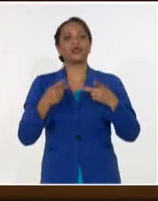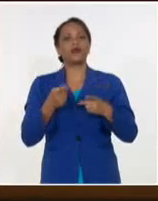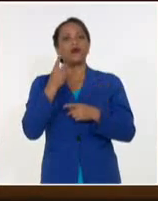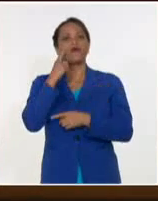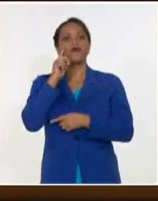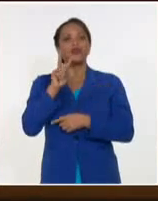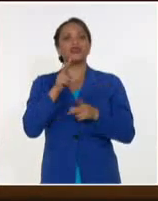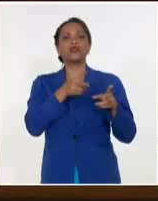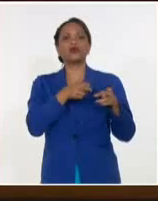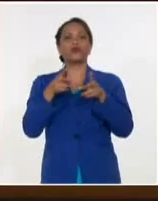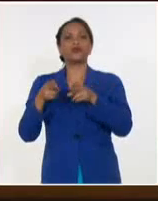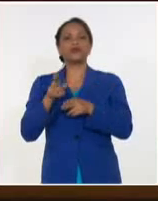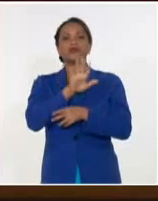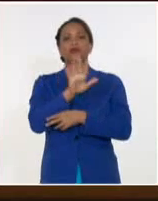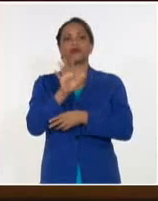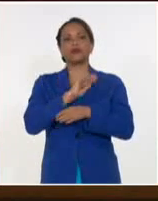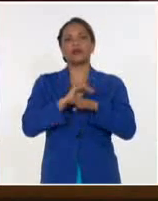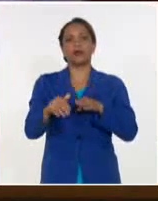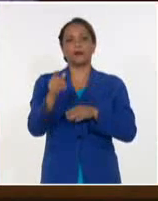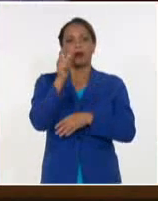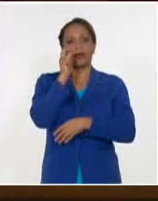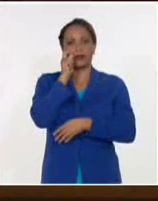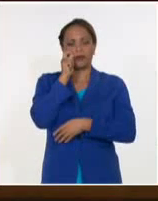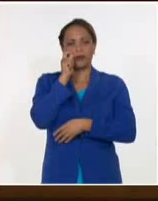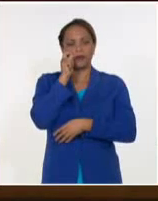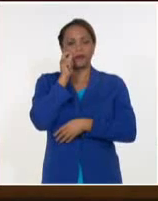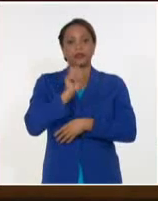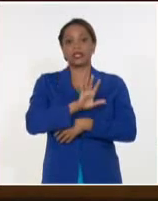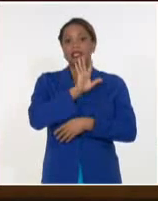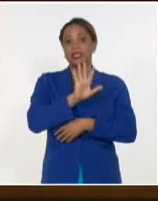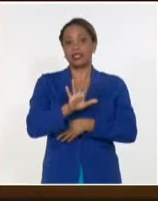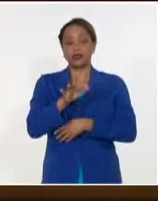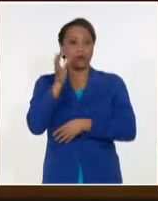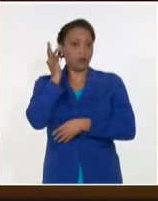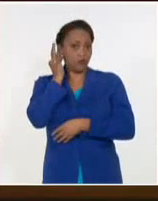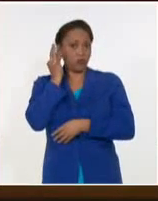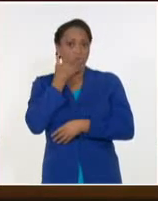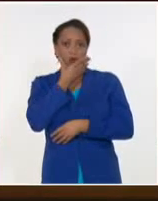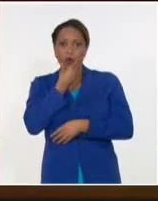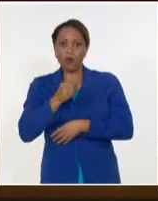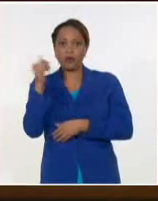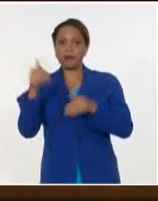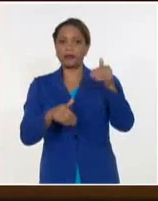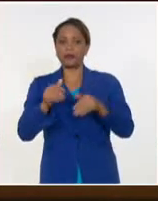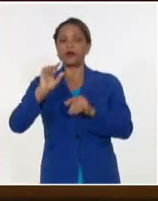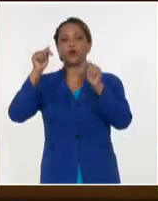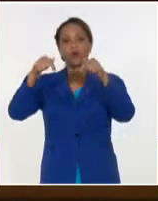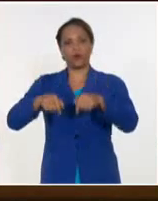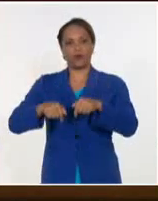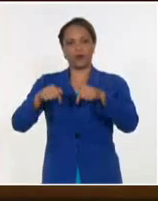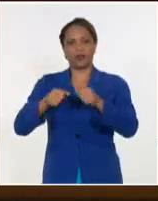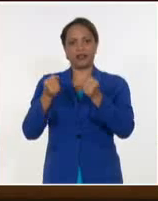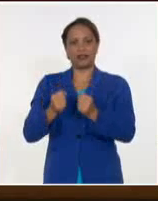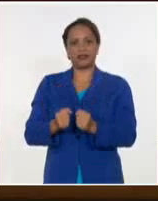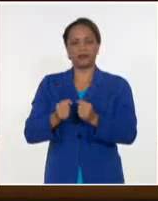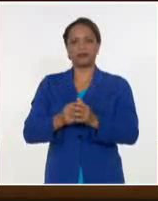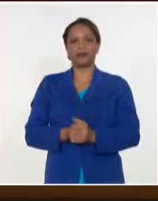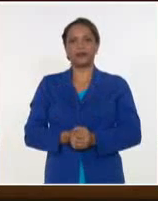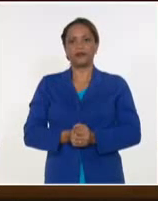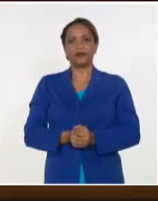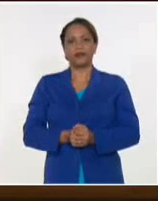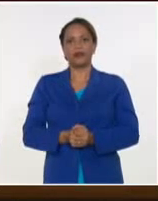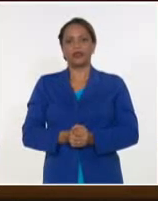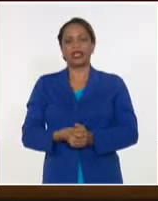documental 55 Hermanos. 5 de aquellos muchachos están presentes hoy aquí. Las huellas